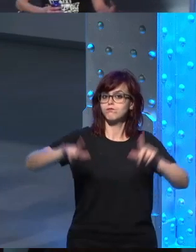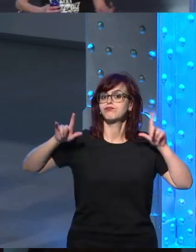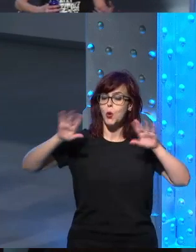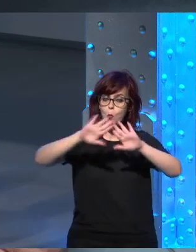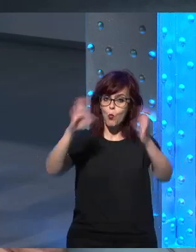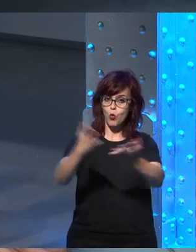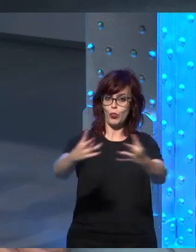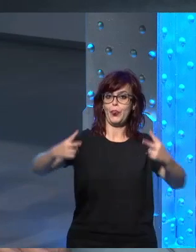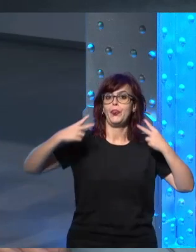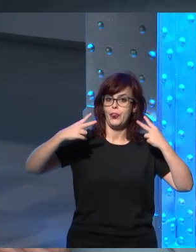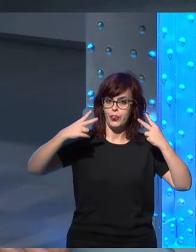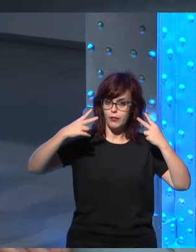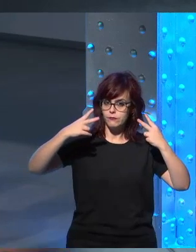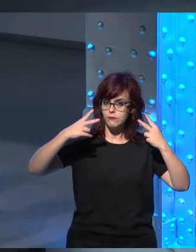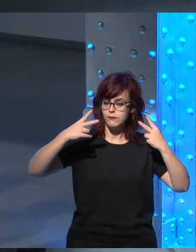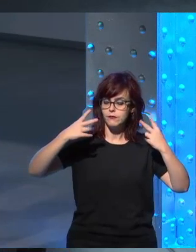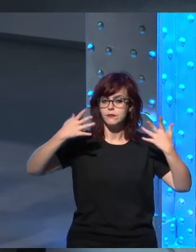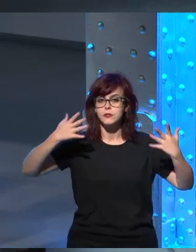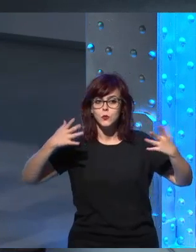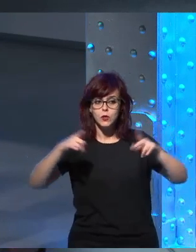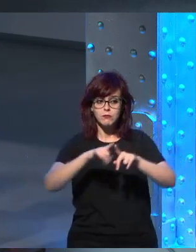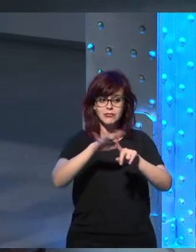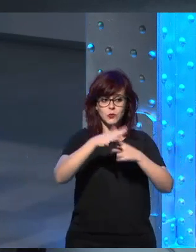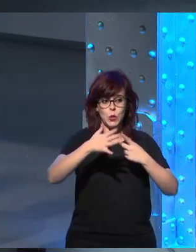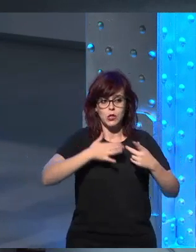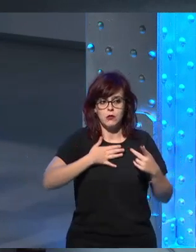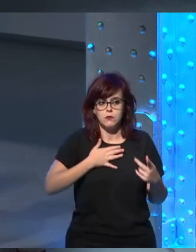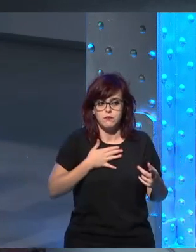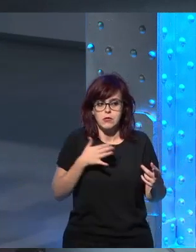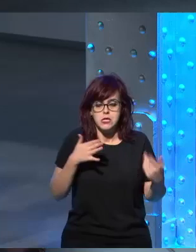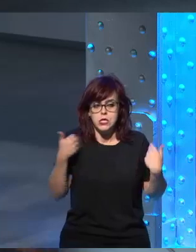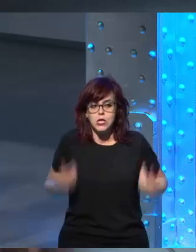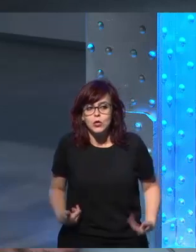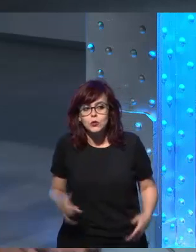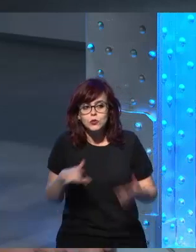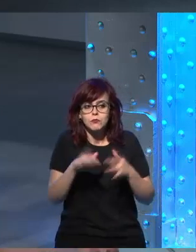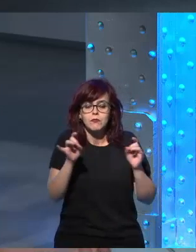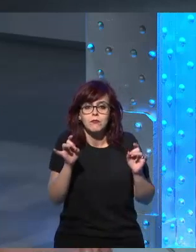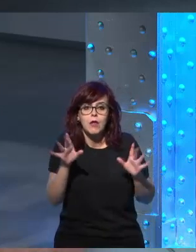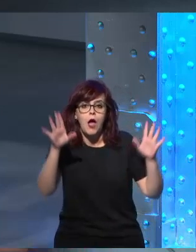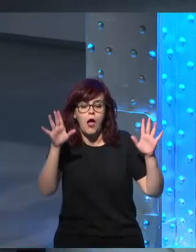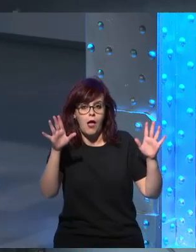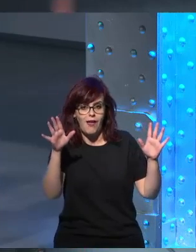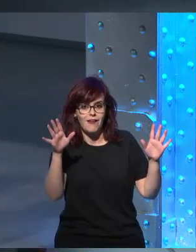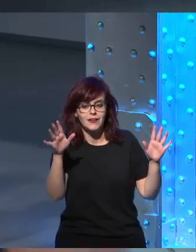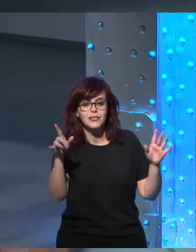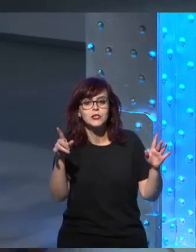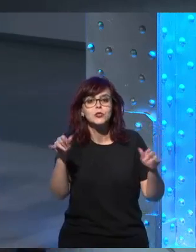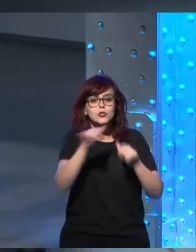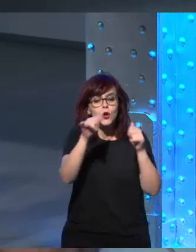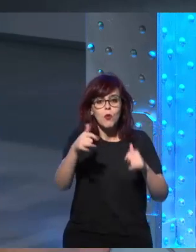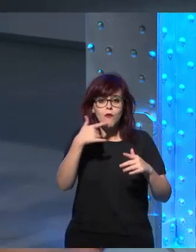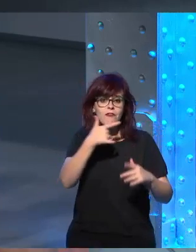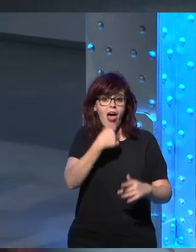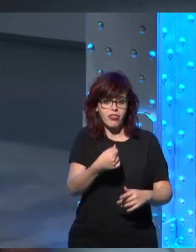nivel mundial. O sea, yo en mi caso es todo muy susceptible, se da mucho a la